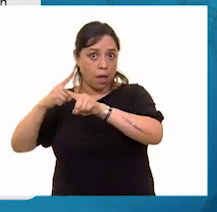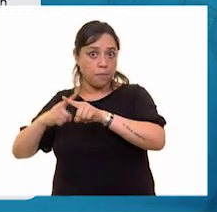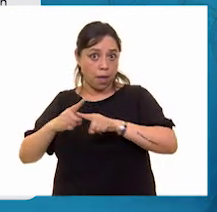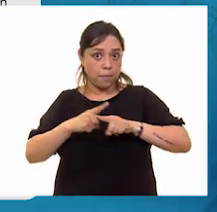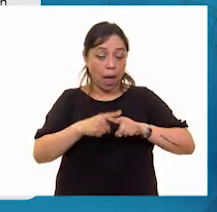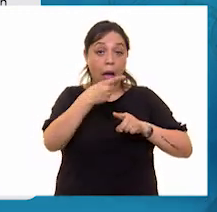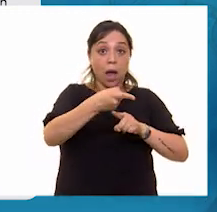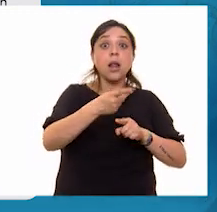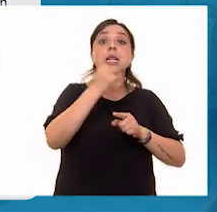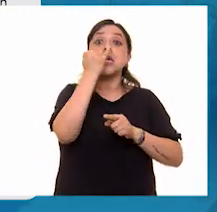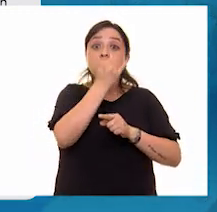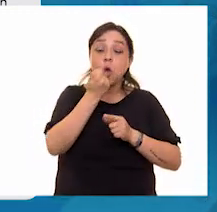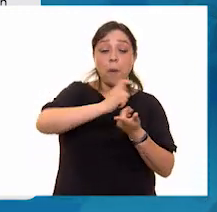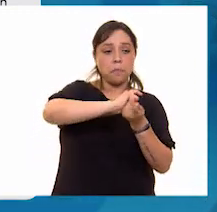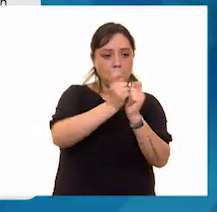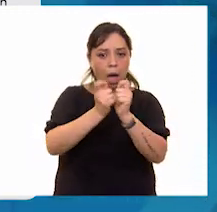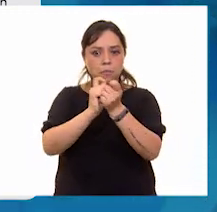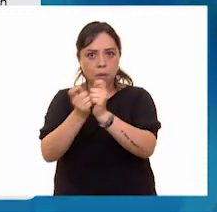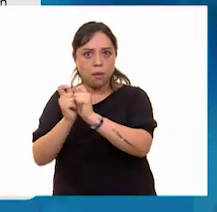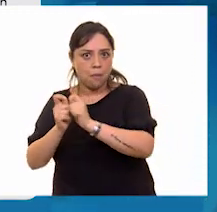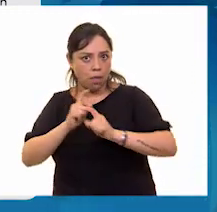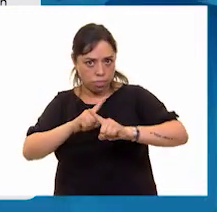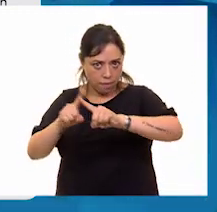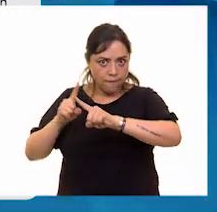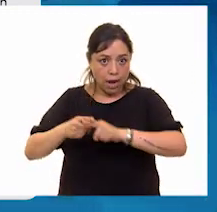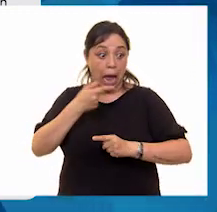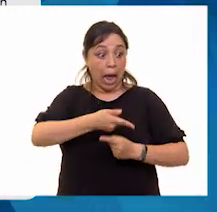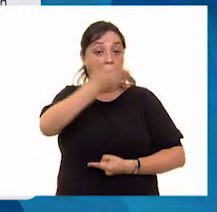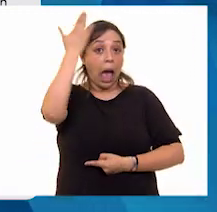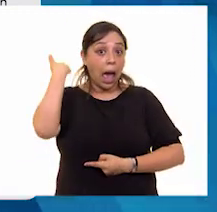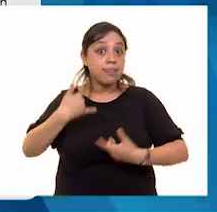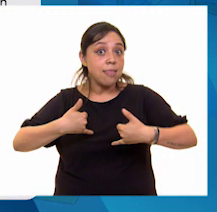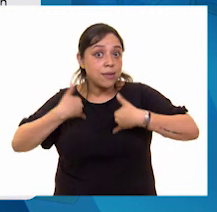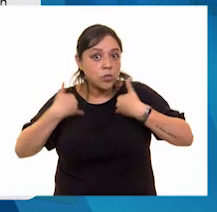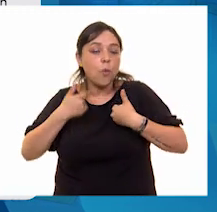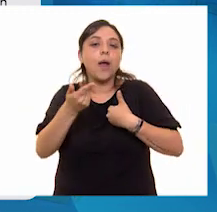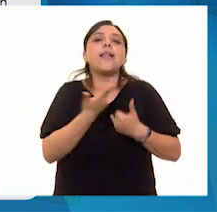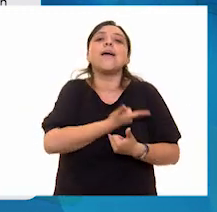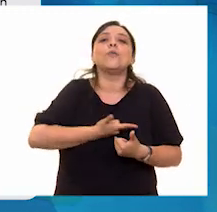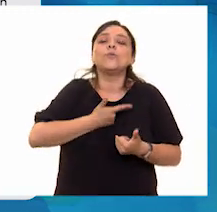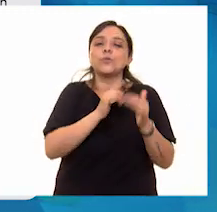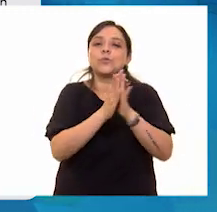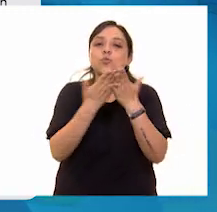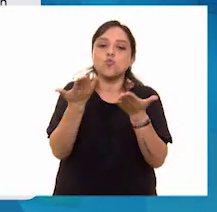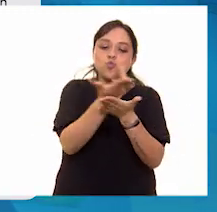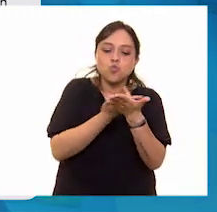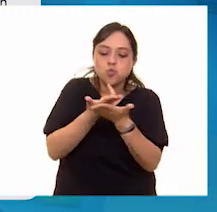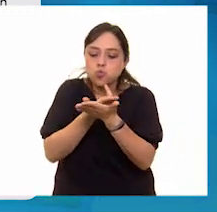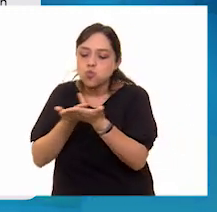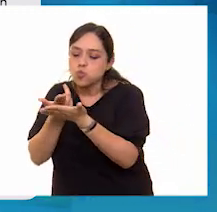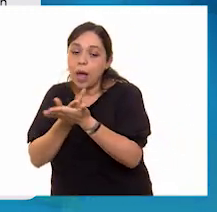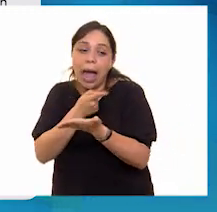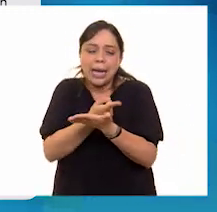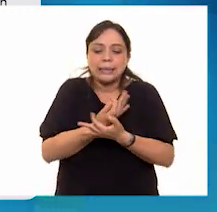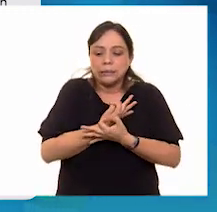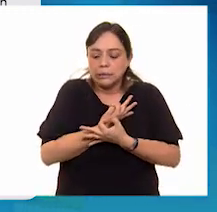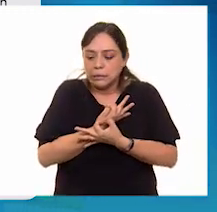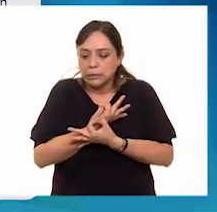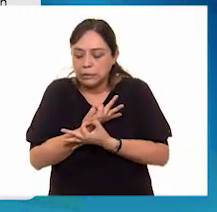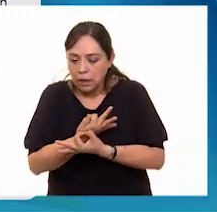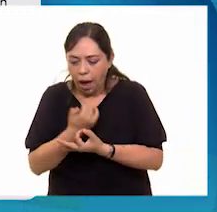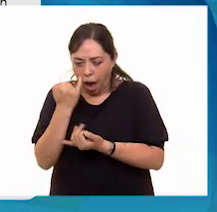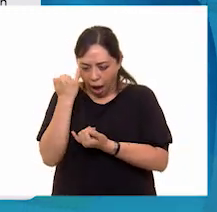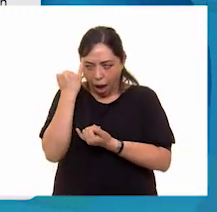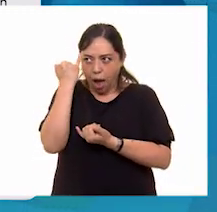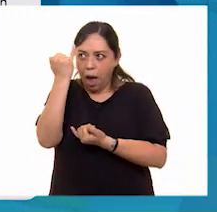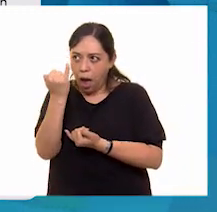sido traducidas a varios idiomas. En su juventud leía cómics, los cuales fueron su principal influencia para escribir cuentos porque